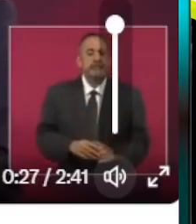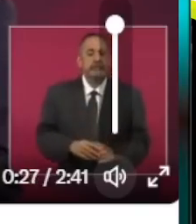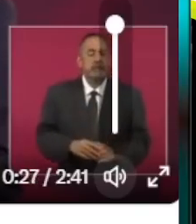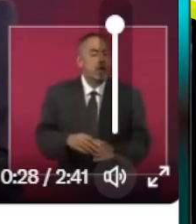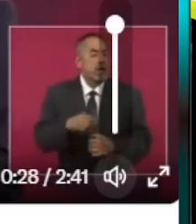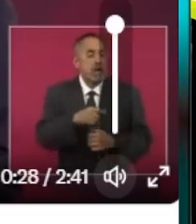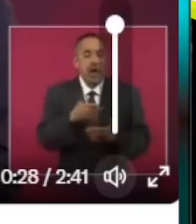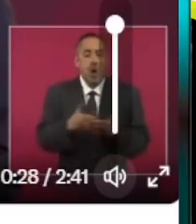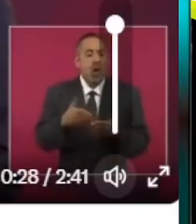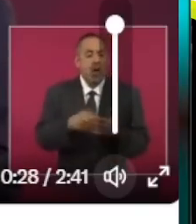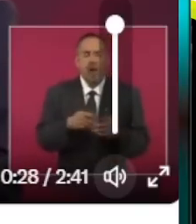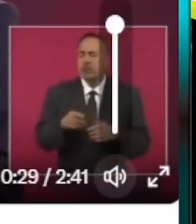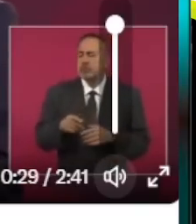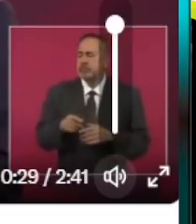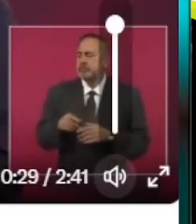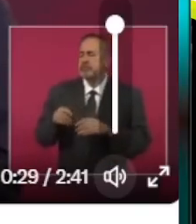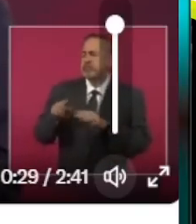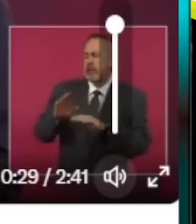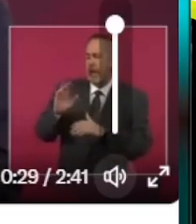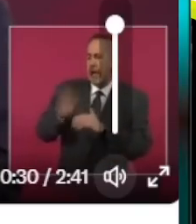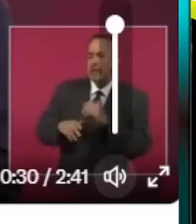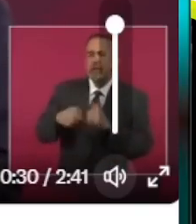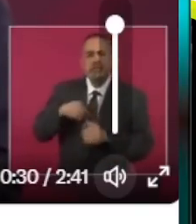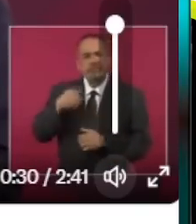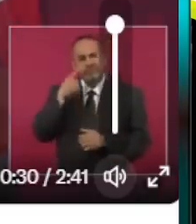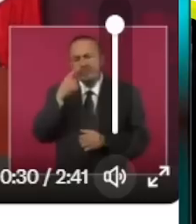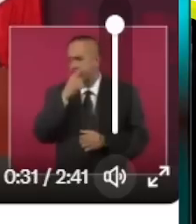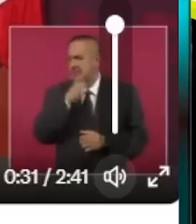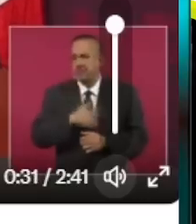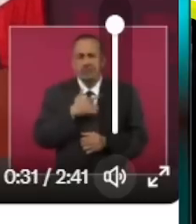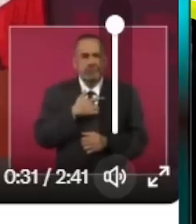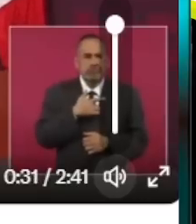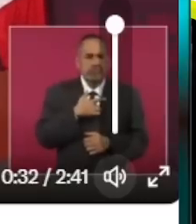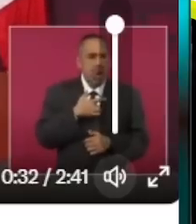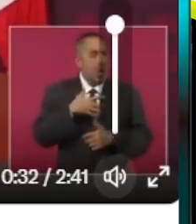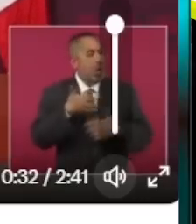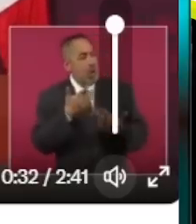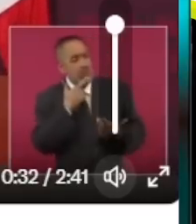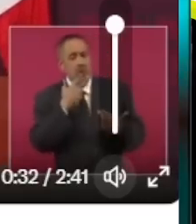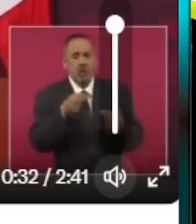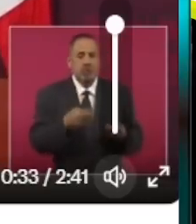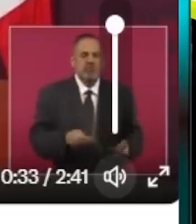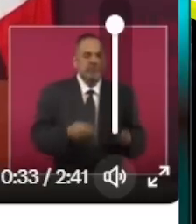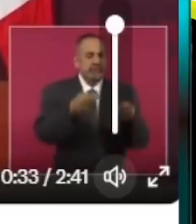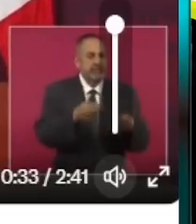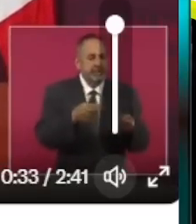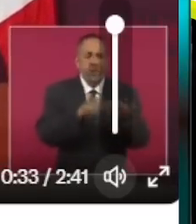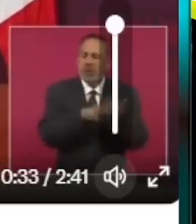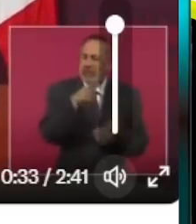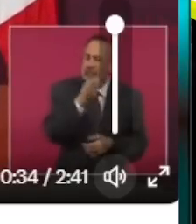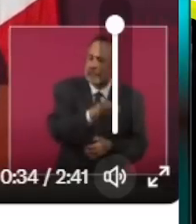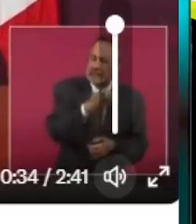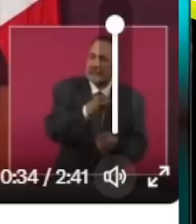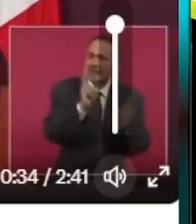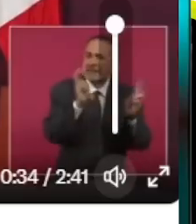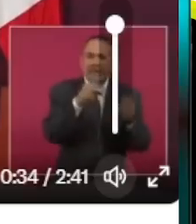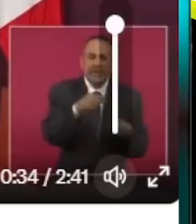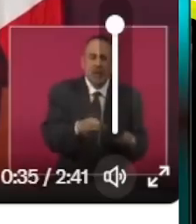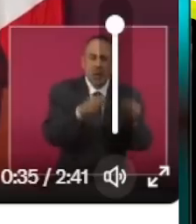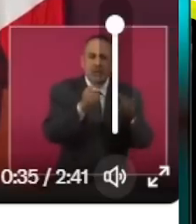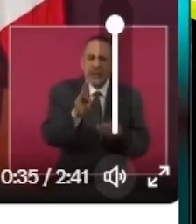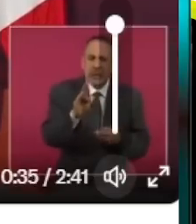decida dedicarse a un negocio de esa naturaleza